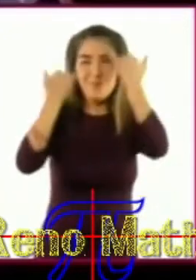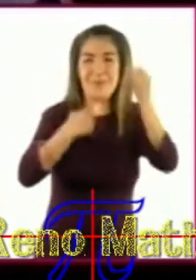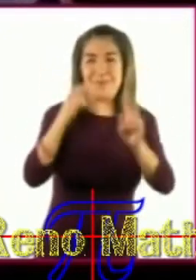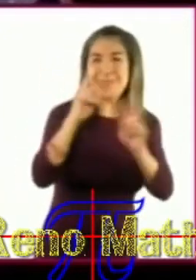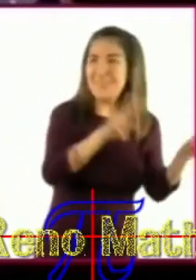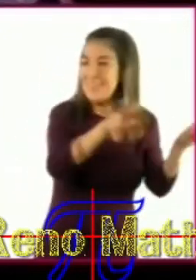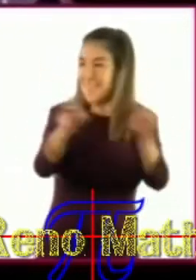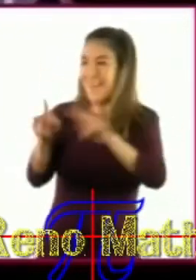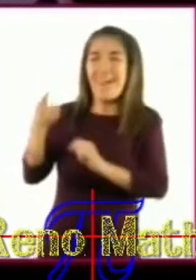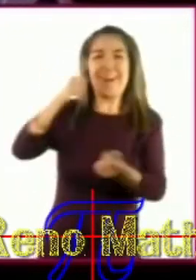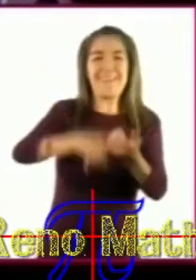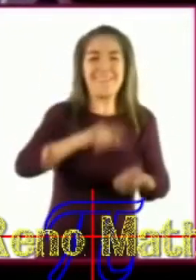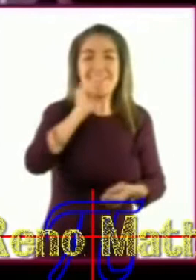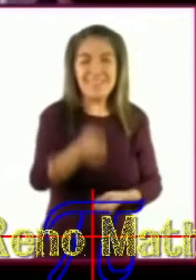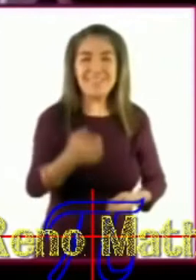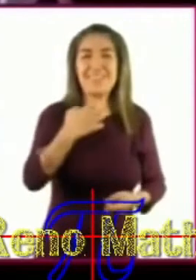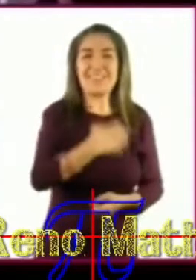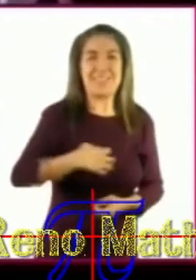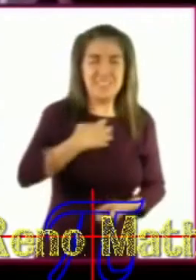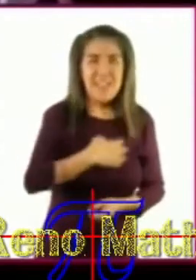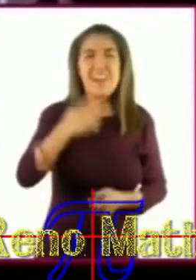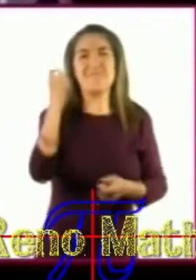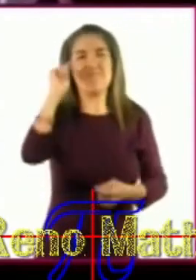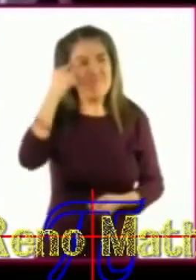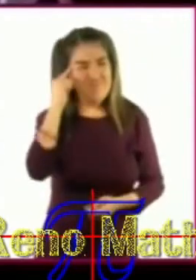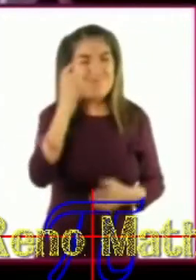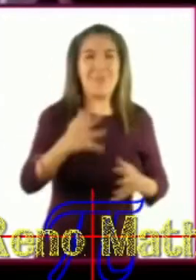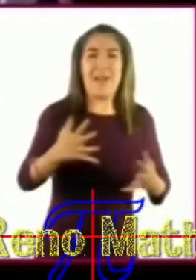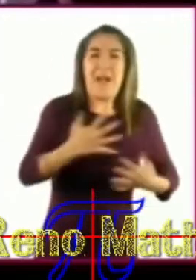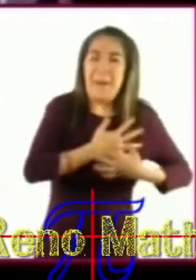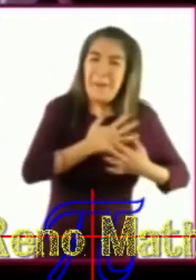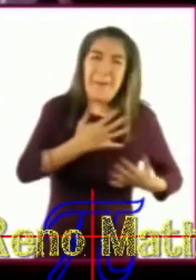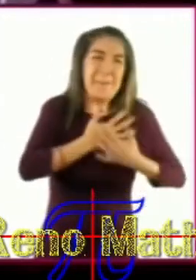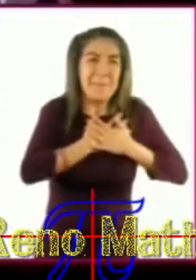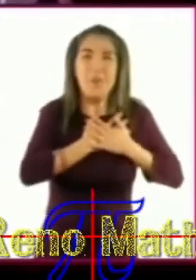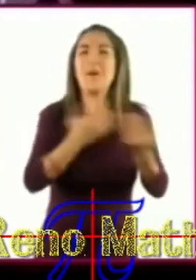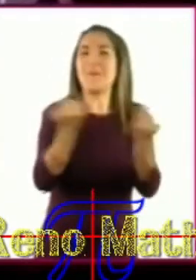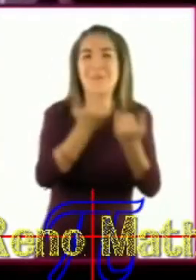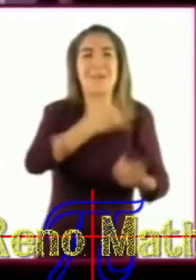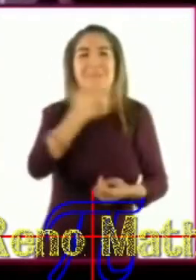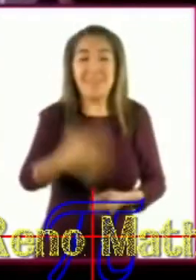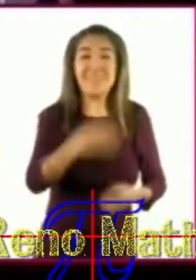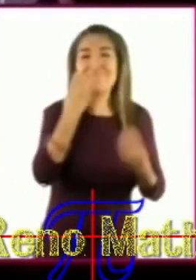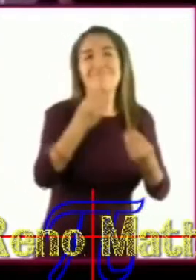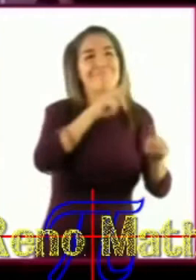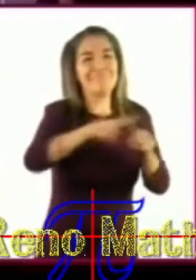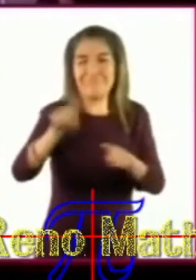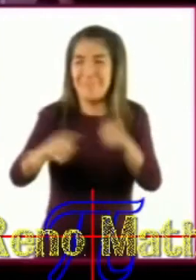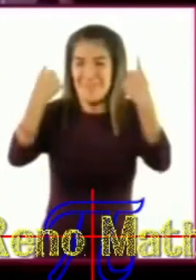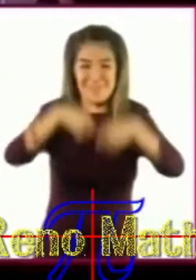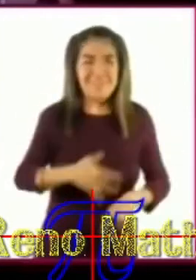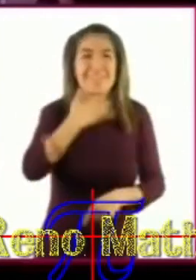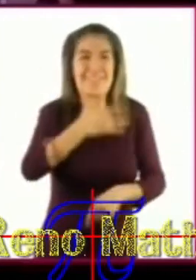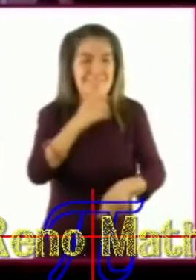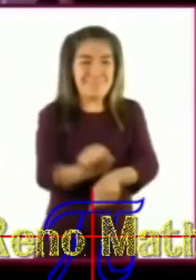alrededor. Me entusiasma, me enoja, me apasiona, me enamora, y así una variedad de sensaciones que me incitan a